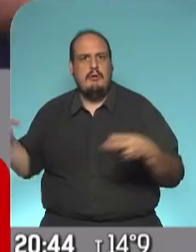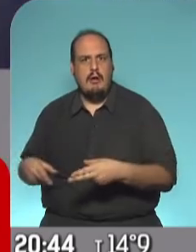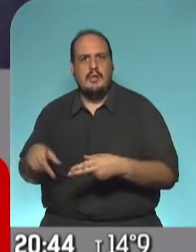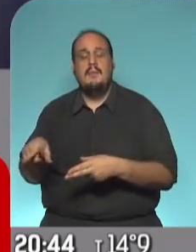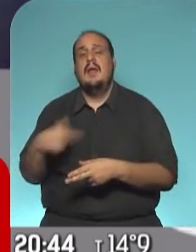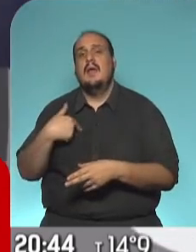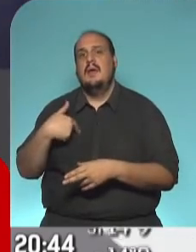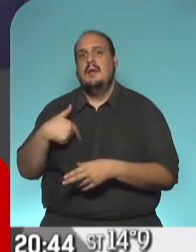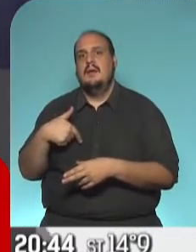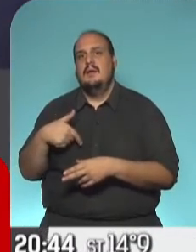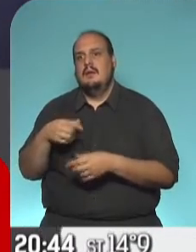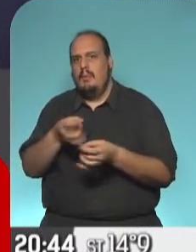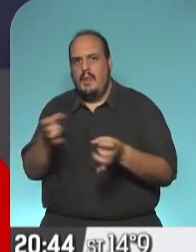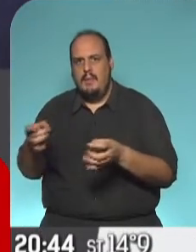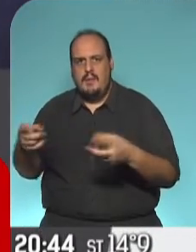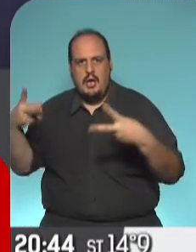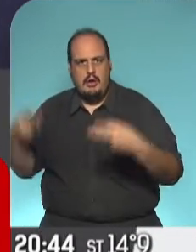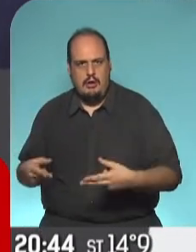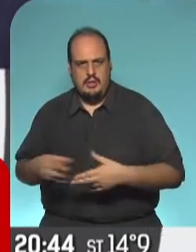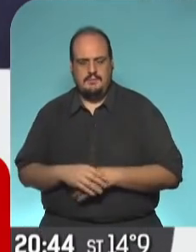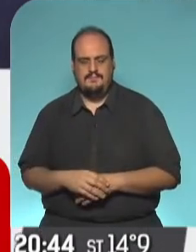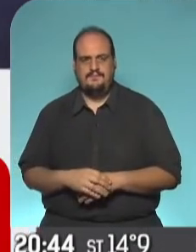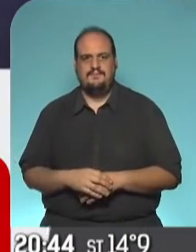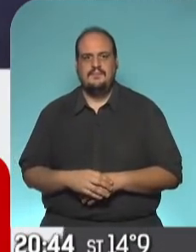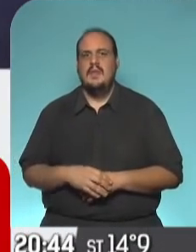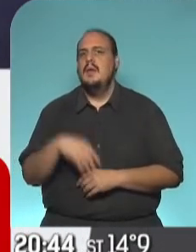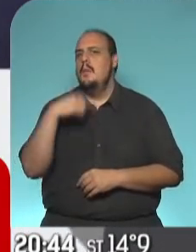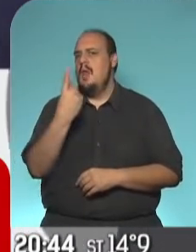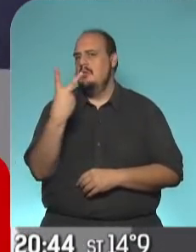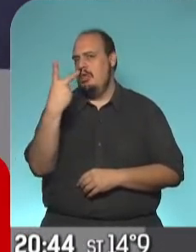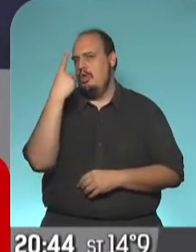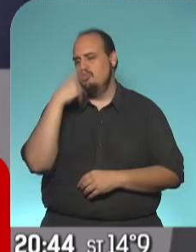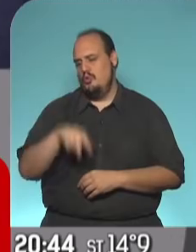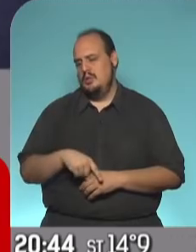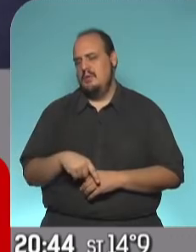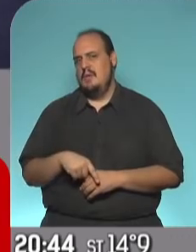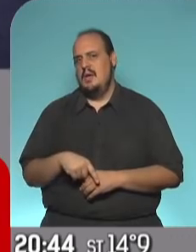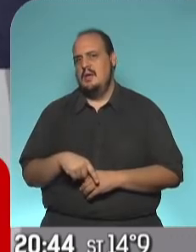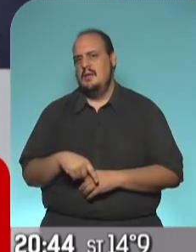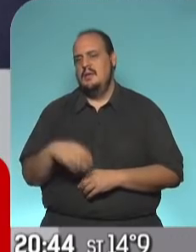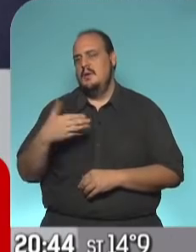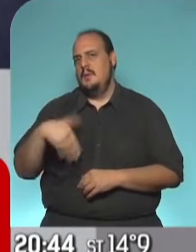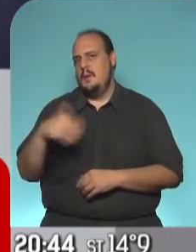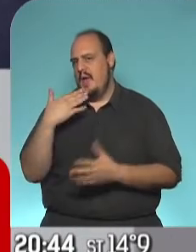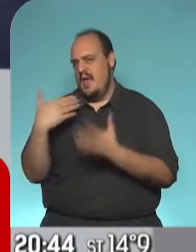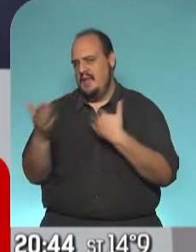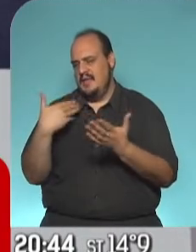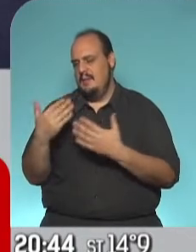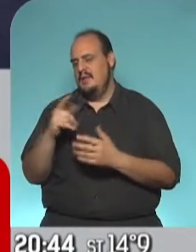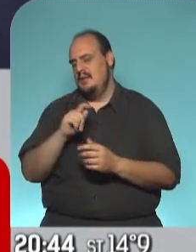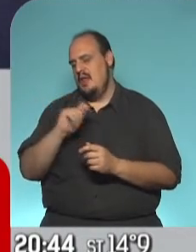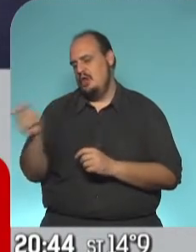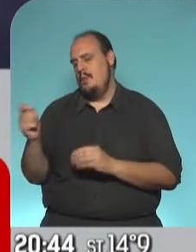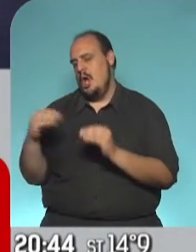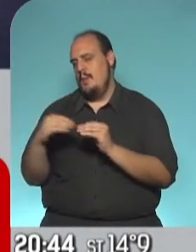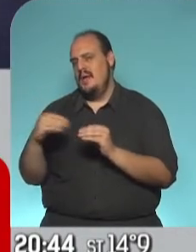que se vaya reduciendo la transmisibilidad en ese sector. Últimas 2 preguntas cortas, doctor, antes de que cierre la entrevista Gastón allí